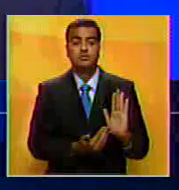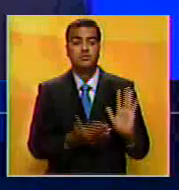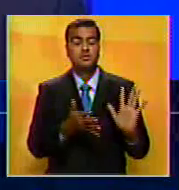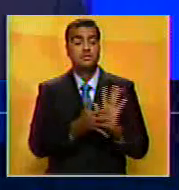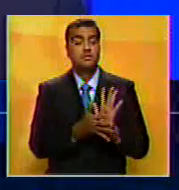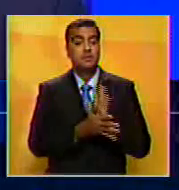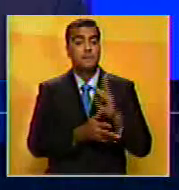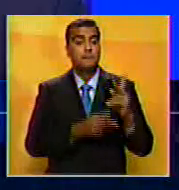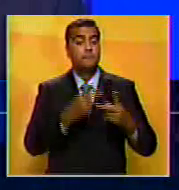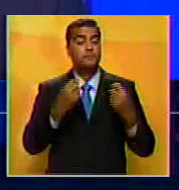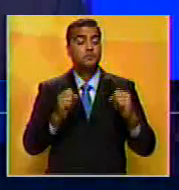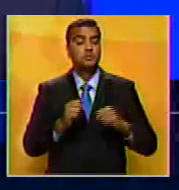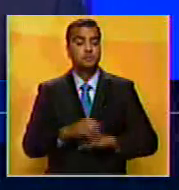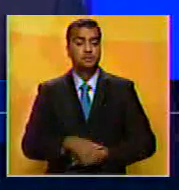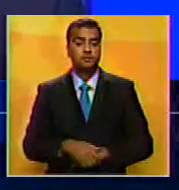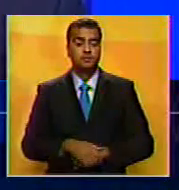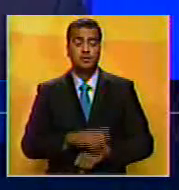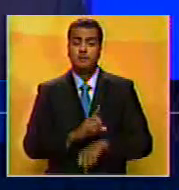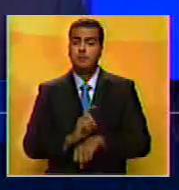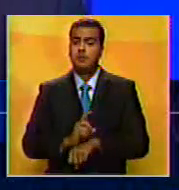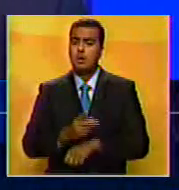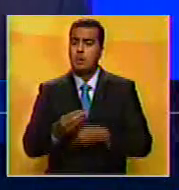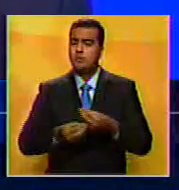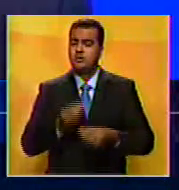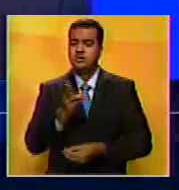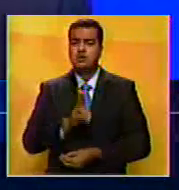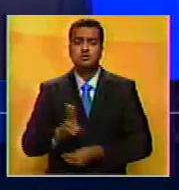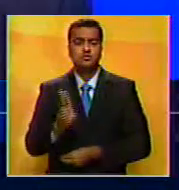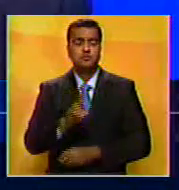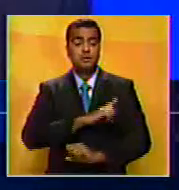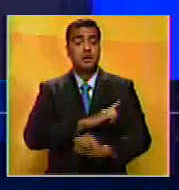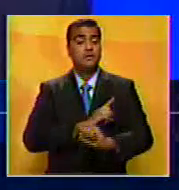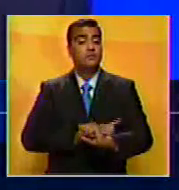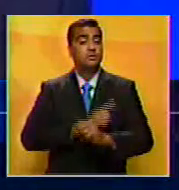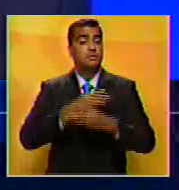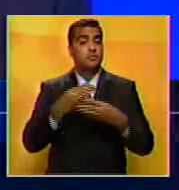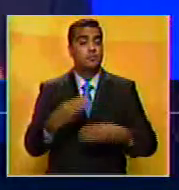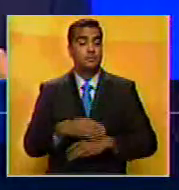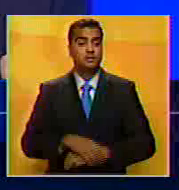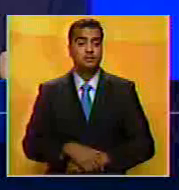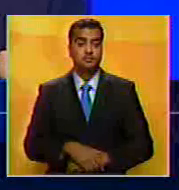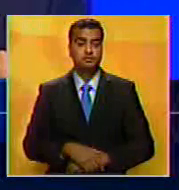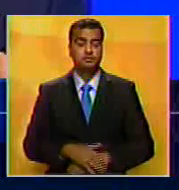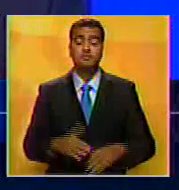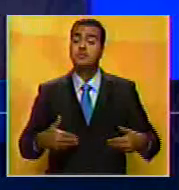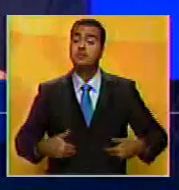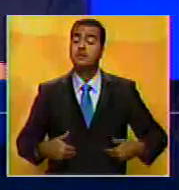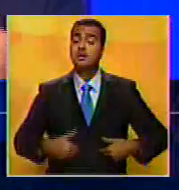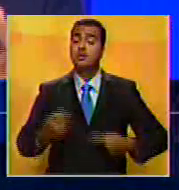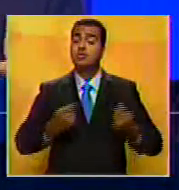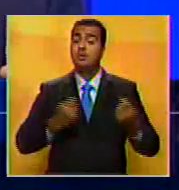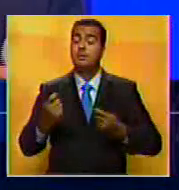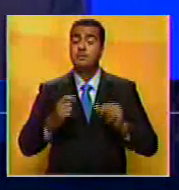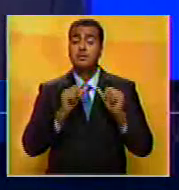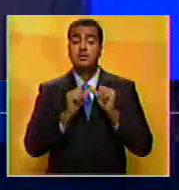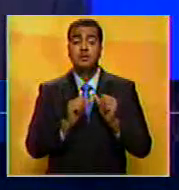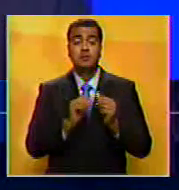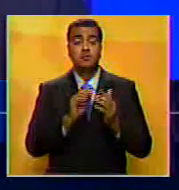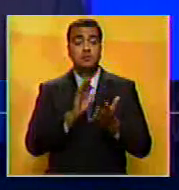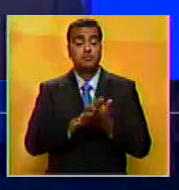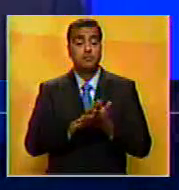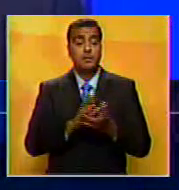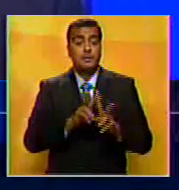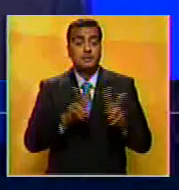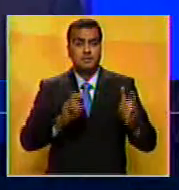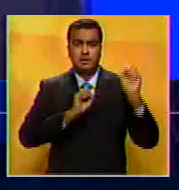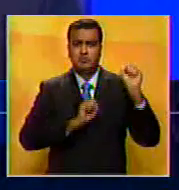es el profesionalismo al momento de no hacer uso excesivo de la fuerza pública para intentar controlar y mantener en términos pacíficos